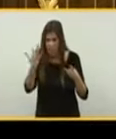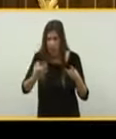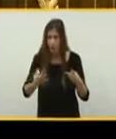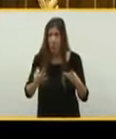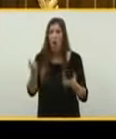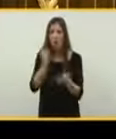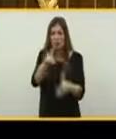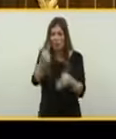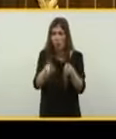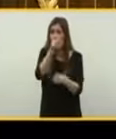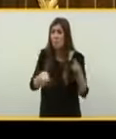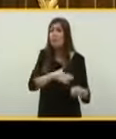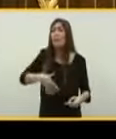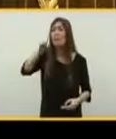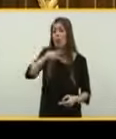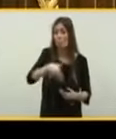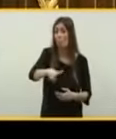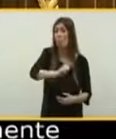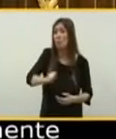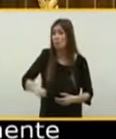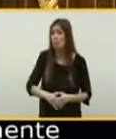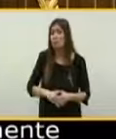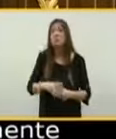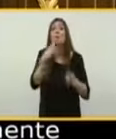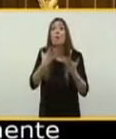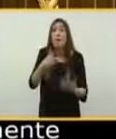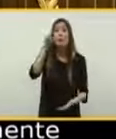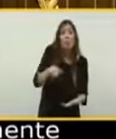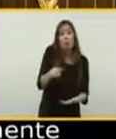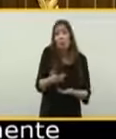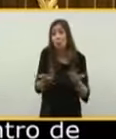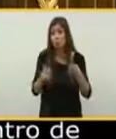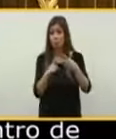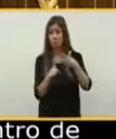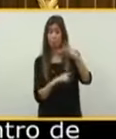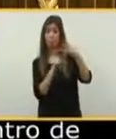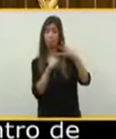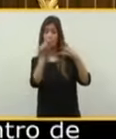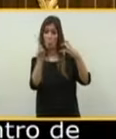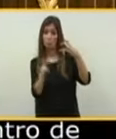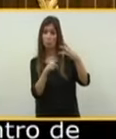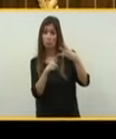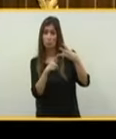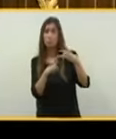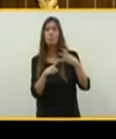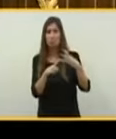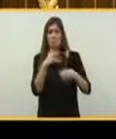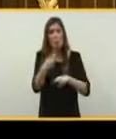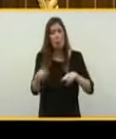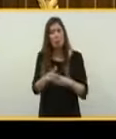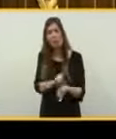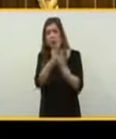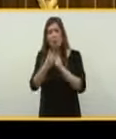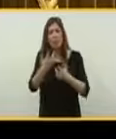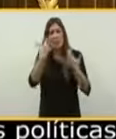elecciones generales dentro de unos meses? ¿Sí o no? La tercera, ¿queremos que las políticas de cambio empiecen a ser efectivas